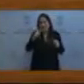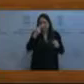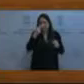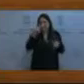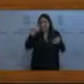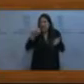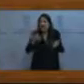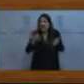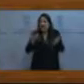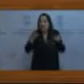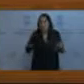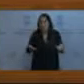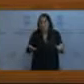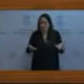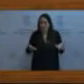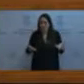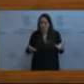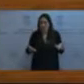cómo